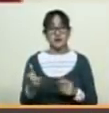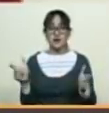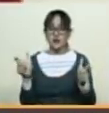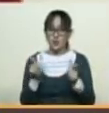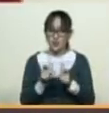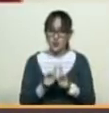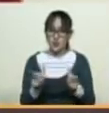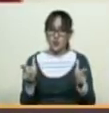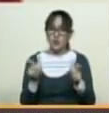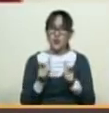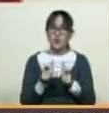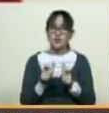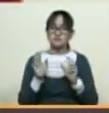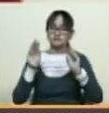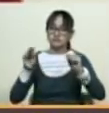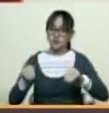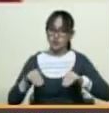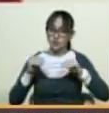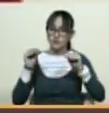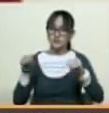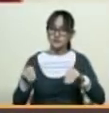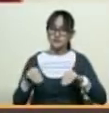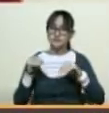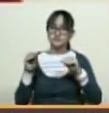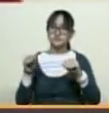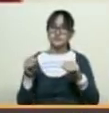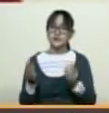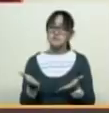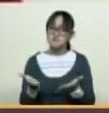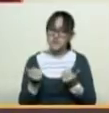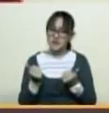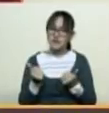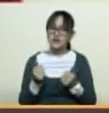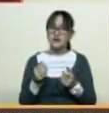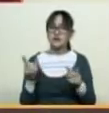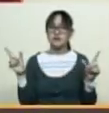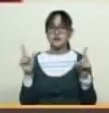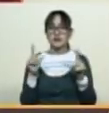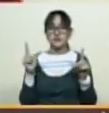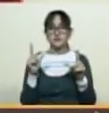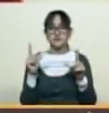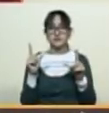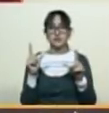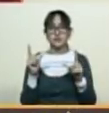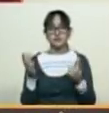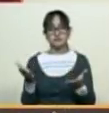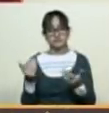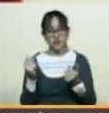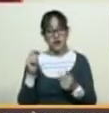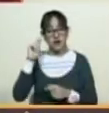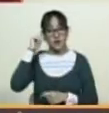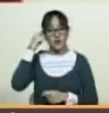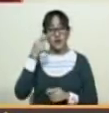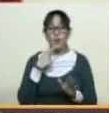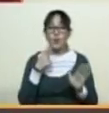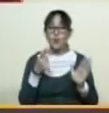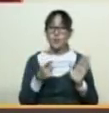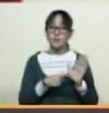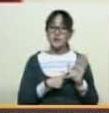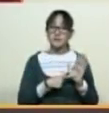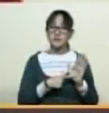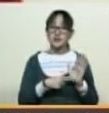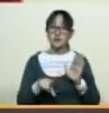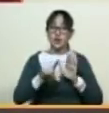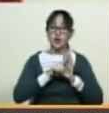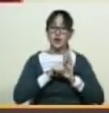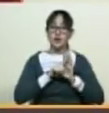reuniones que vamos a estar convocando para solicitarles a los medios de comunicación también y recordarles el cumplimiento de